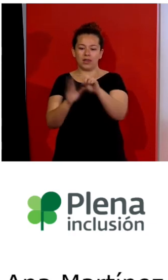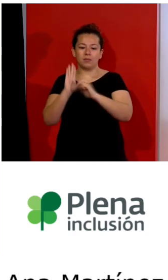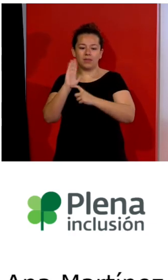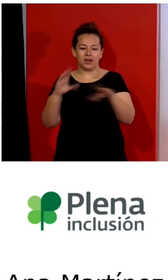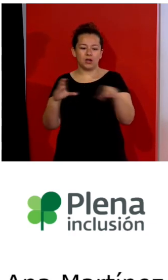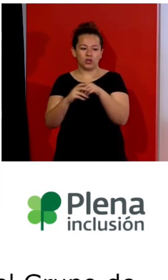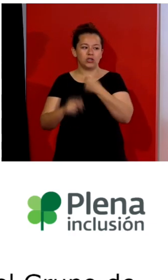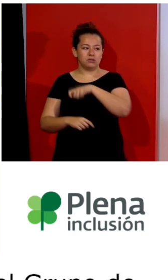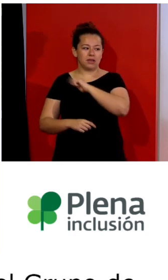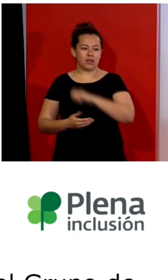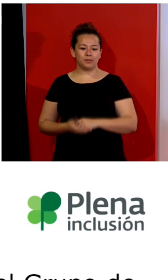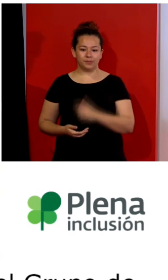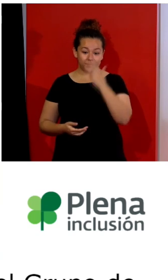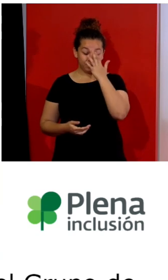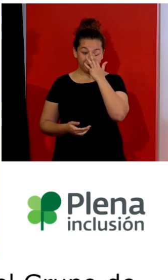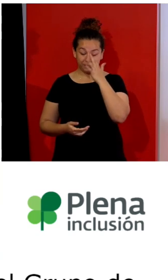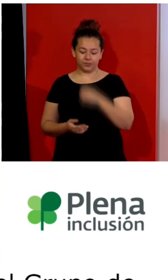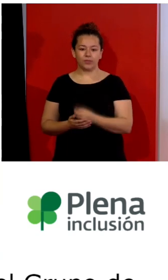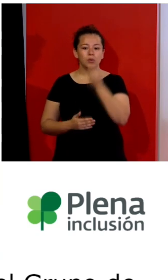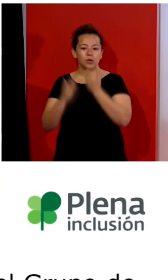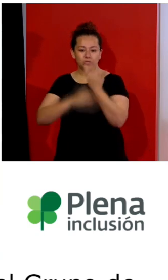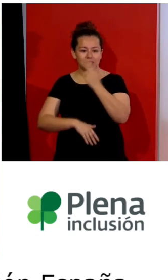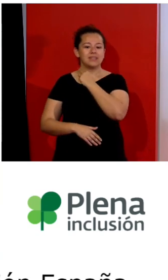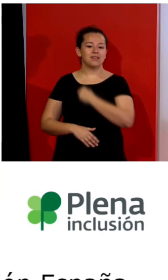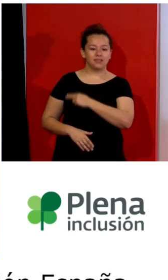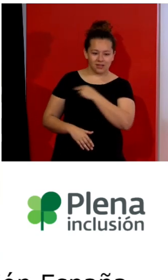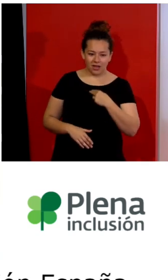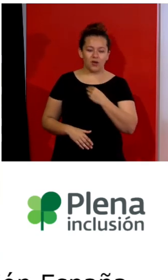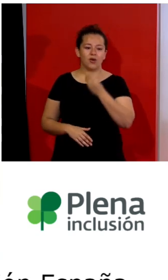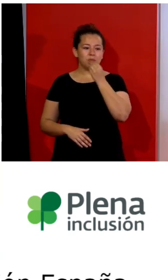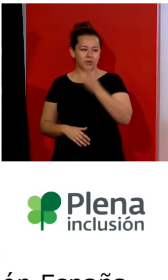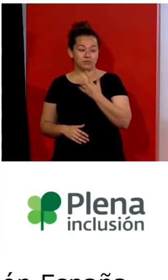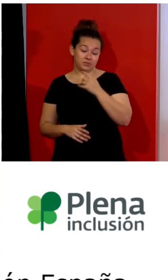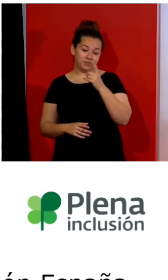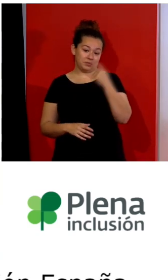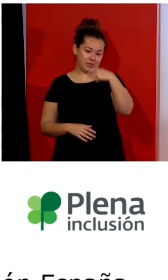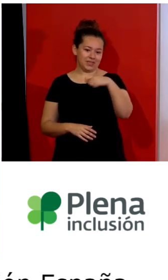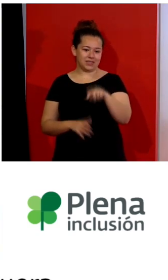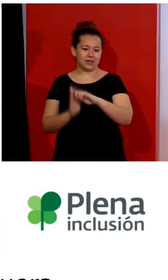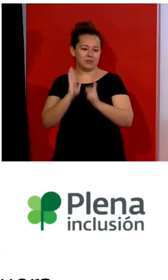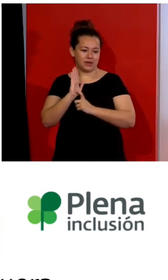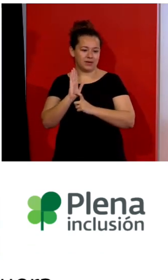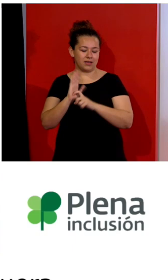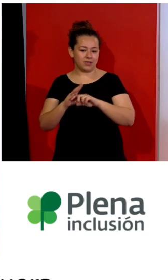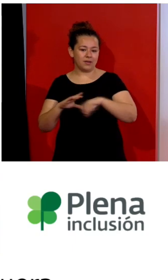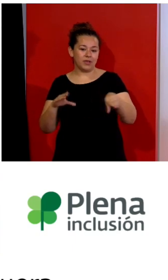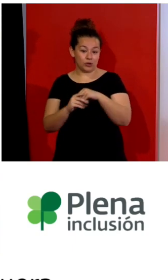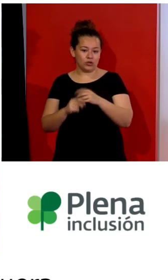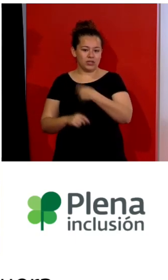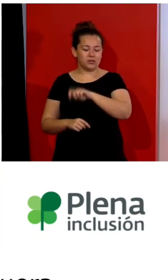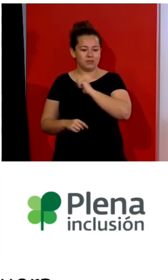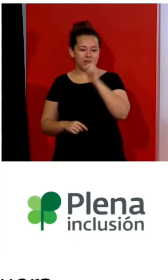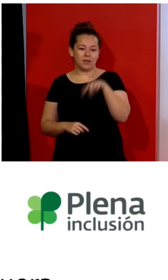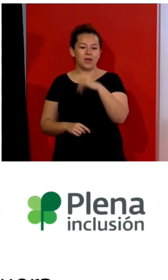España. Buenos días, Santiago López Noguera, presidente de Plena Inclusión España. José Corral